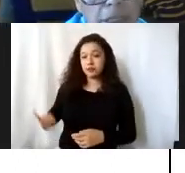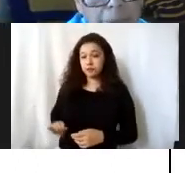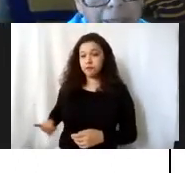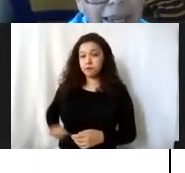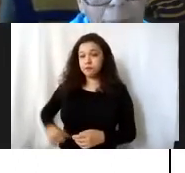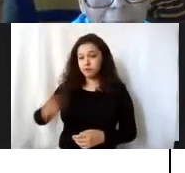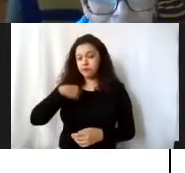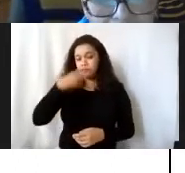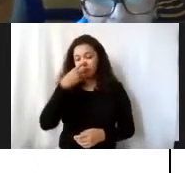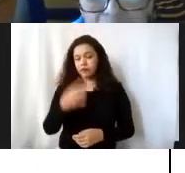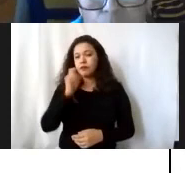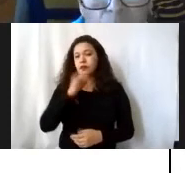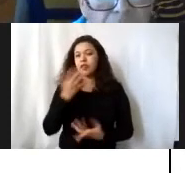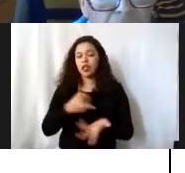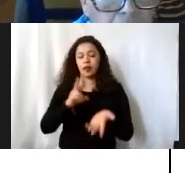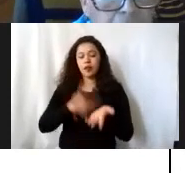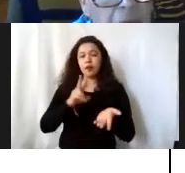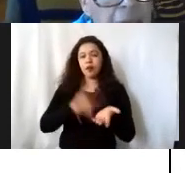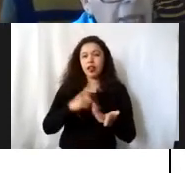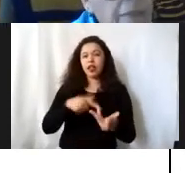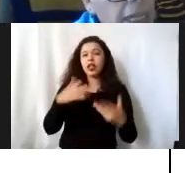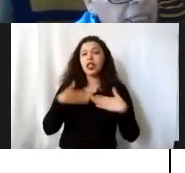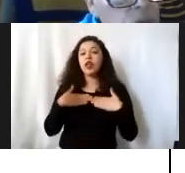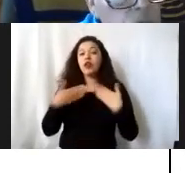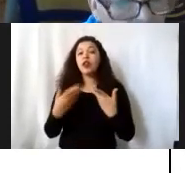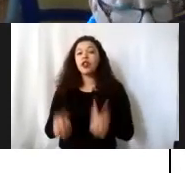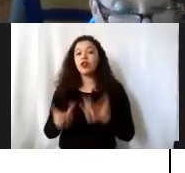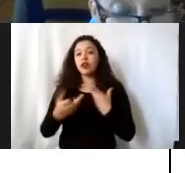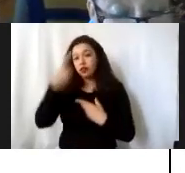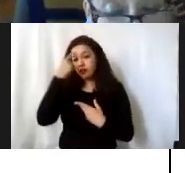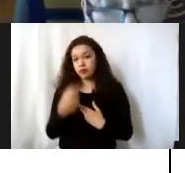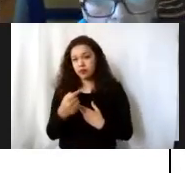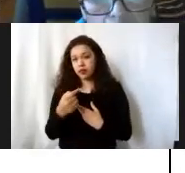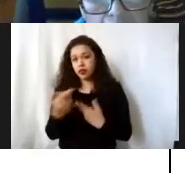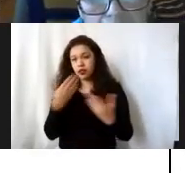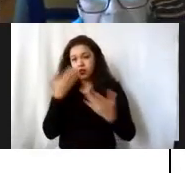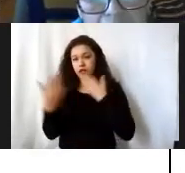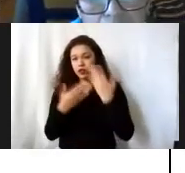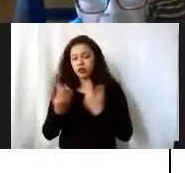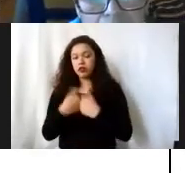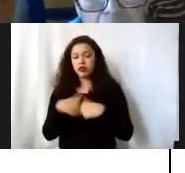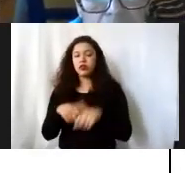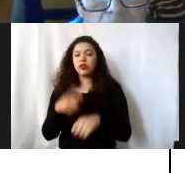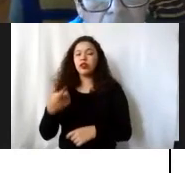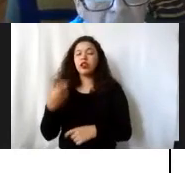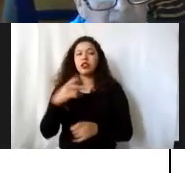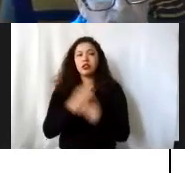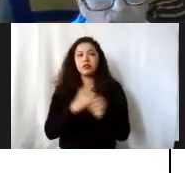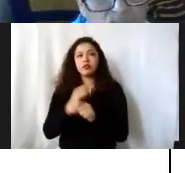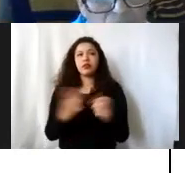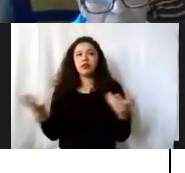nos habla de la validez y confiabilidad del estudio socioeconómico. Ellas hacen esta investigación